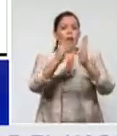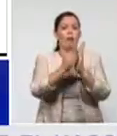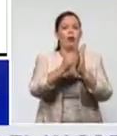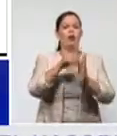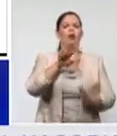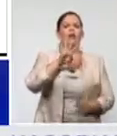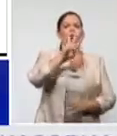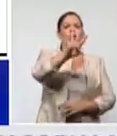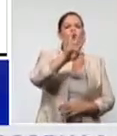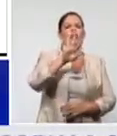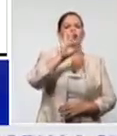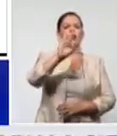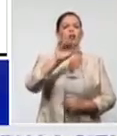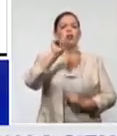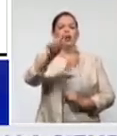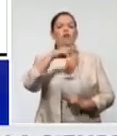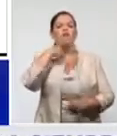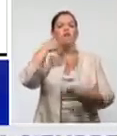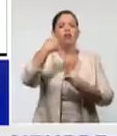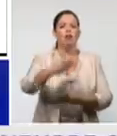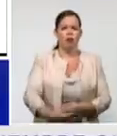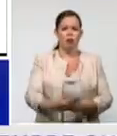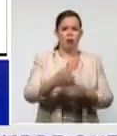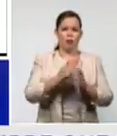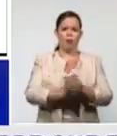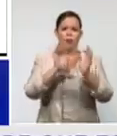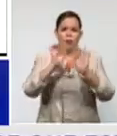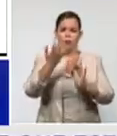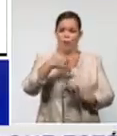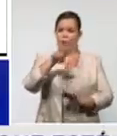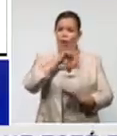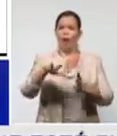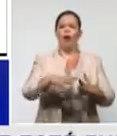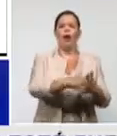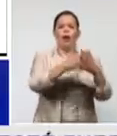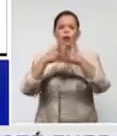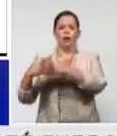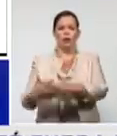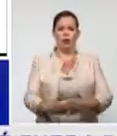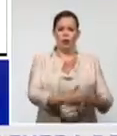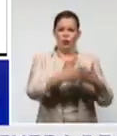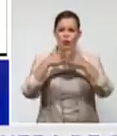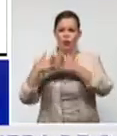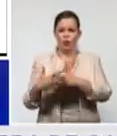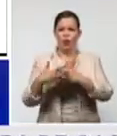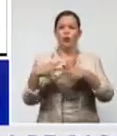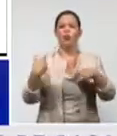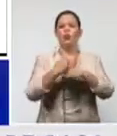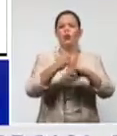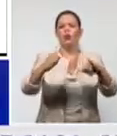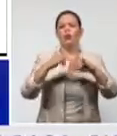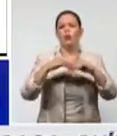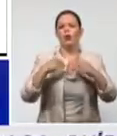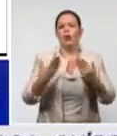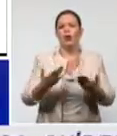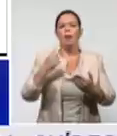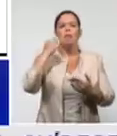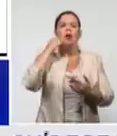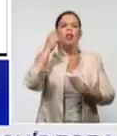169.481 fallecidos. Ayer Estados Unidos pues notificó más de 1.000